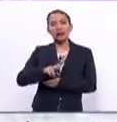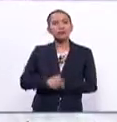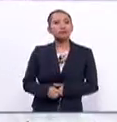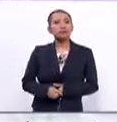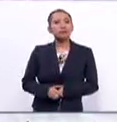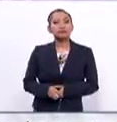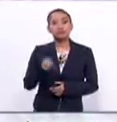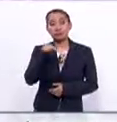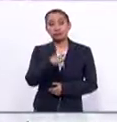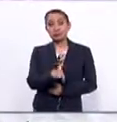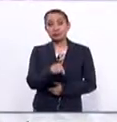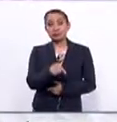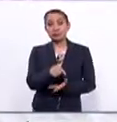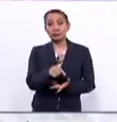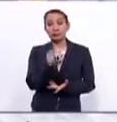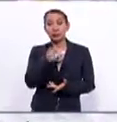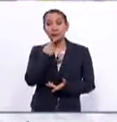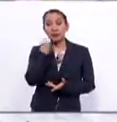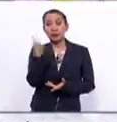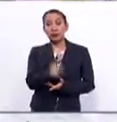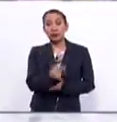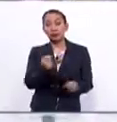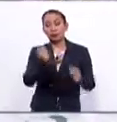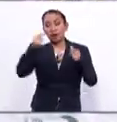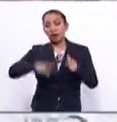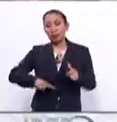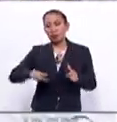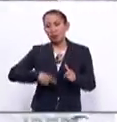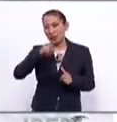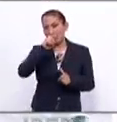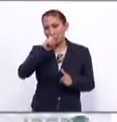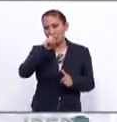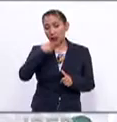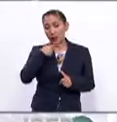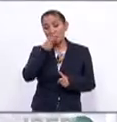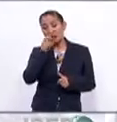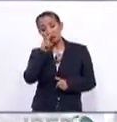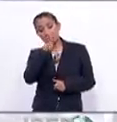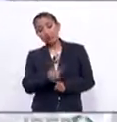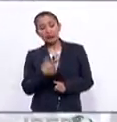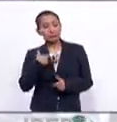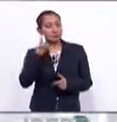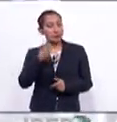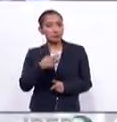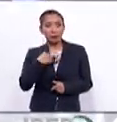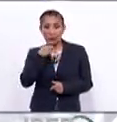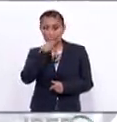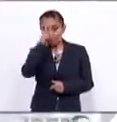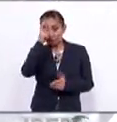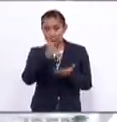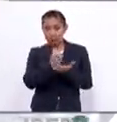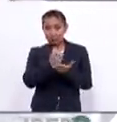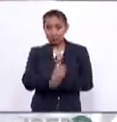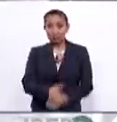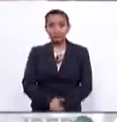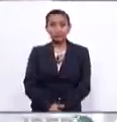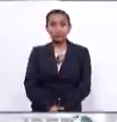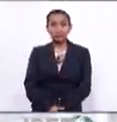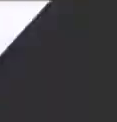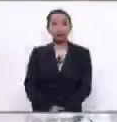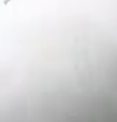Kreiner, quien fue ordenada esta expulsión por el gobierno de Nicolás Maduro y la calificó como una amenaza.